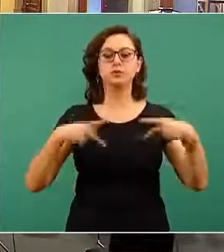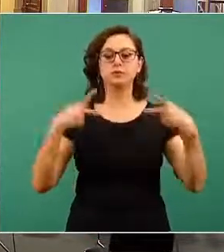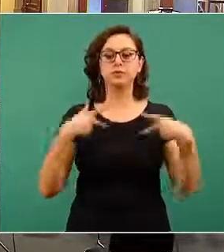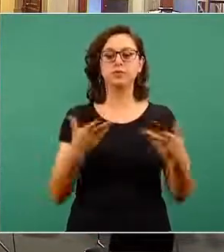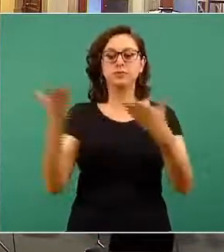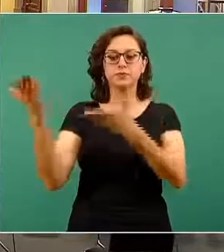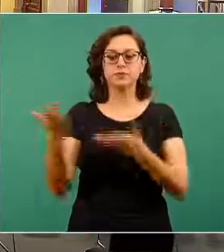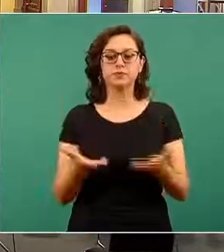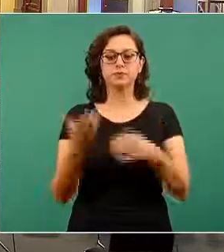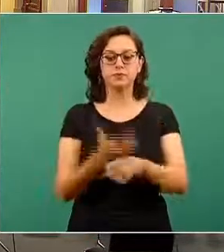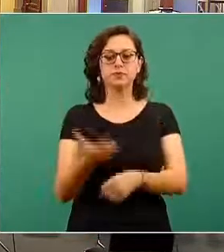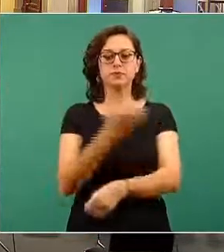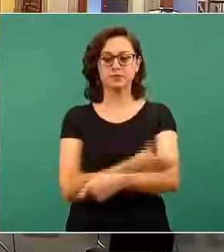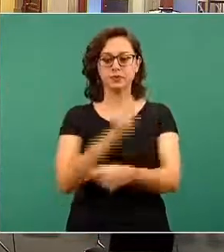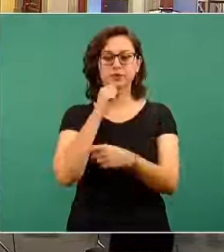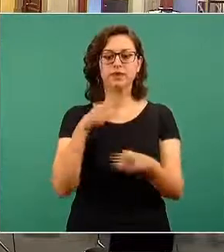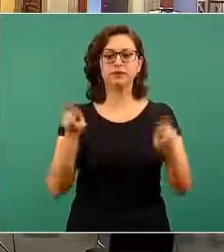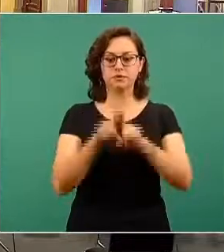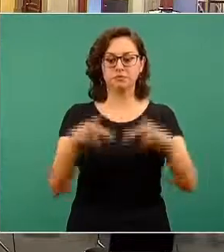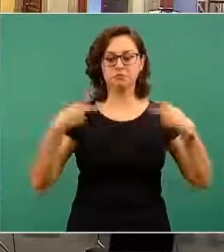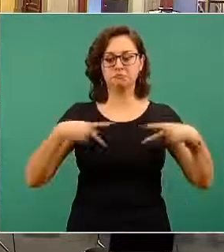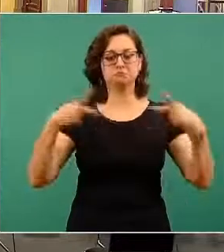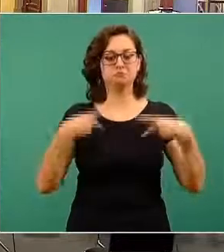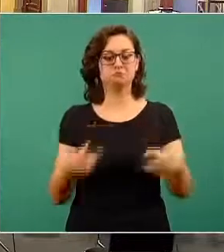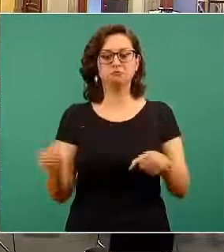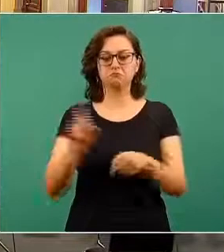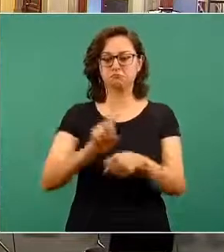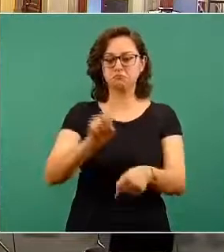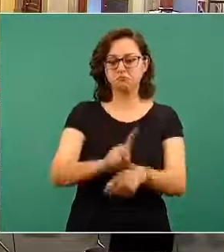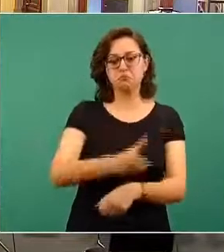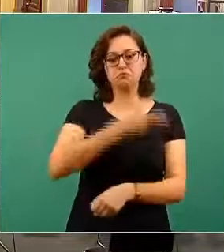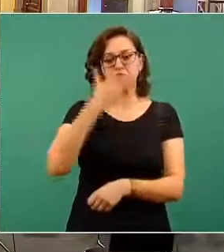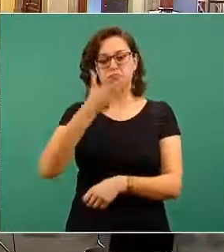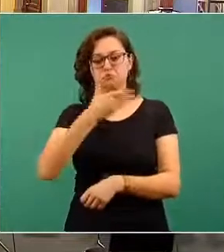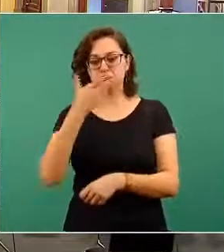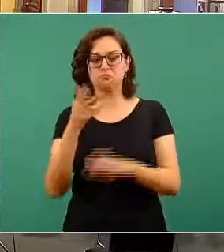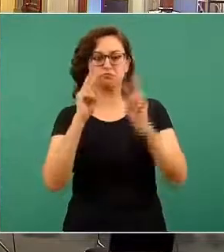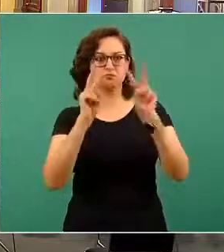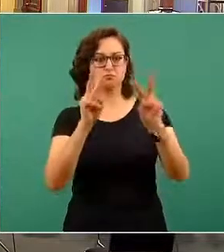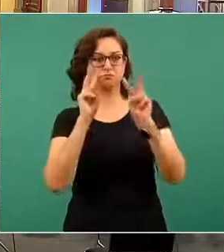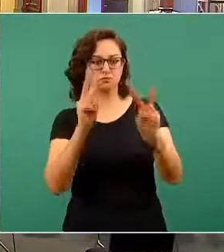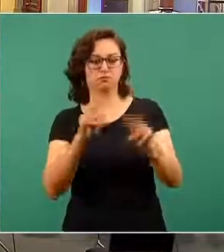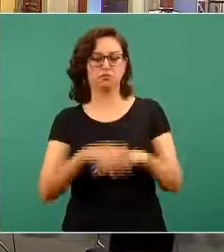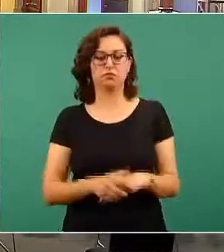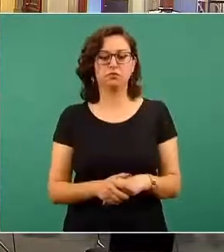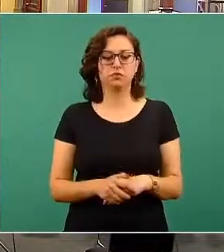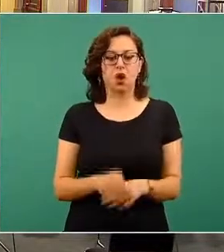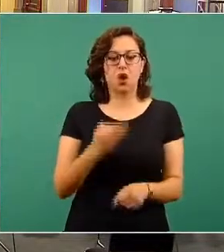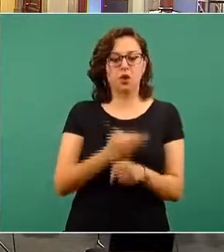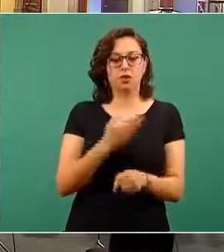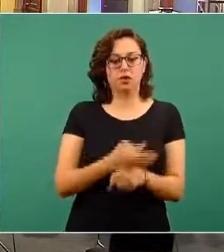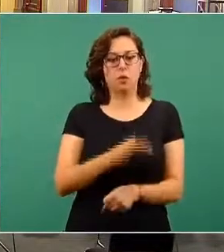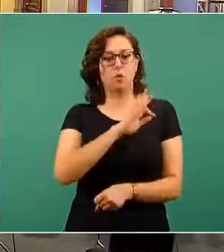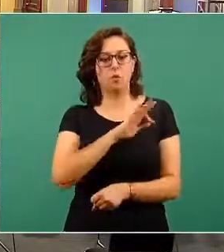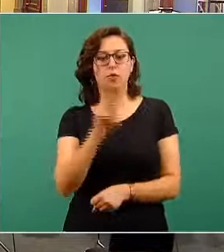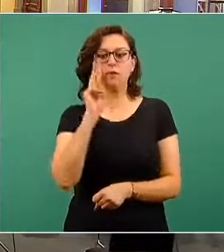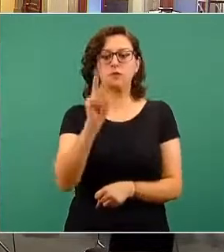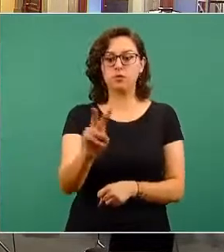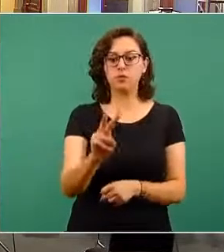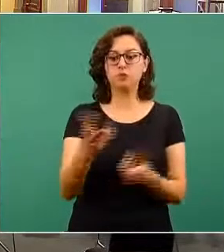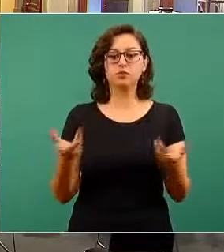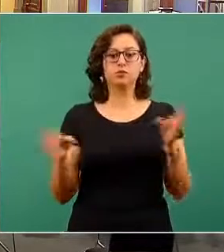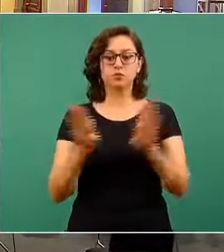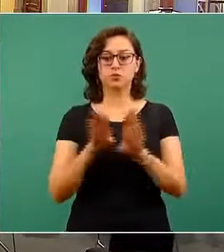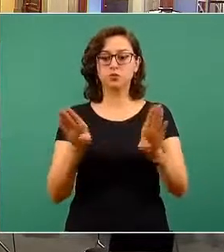como a la población que nos sintoniza esta noche a través de los diferentes medios. Ya en pantalla tenemos la actualización